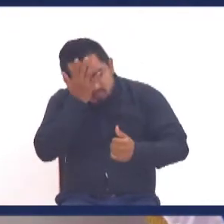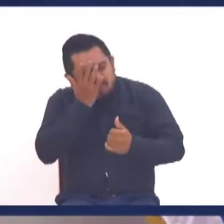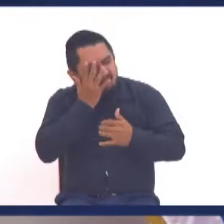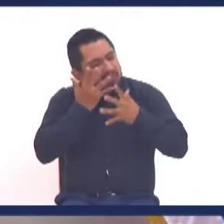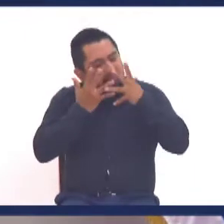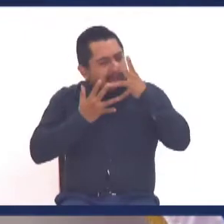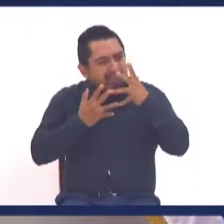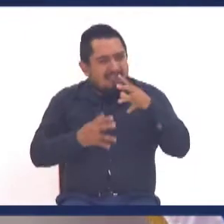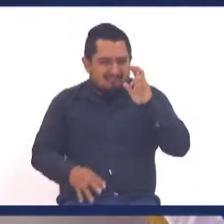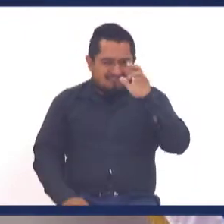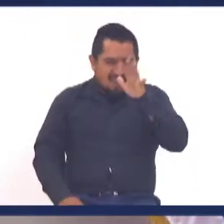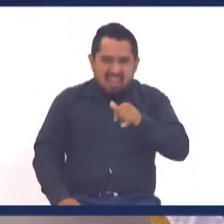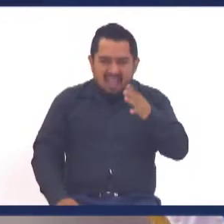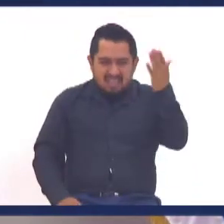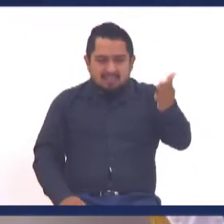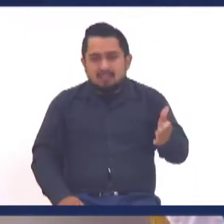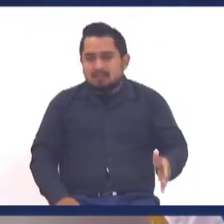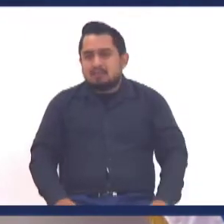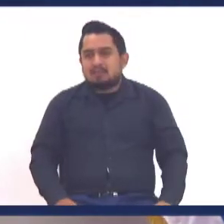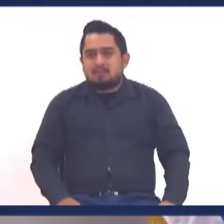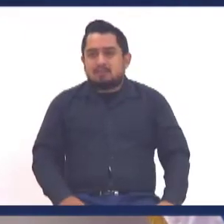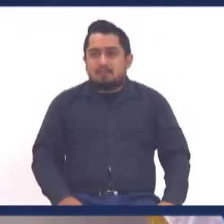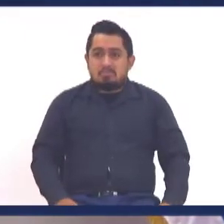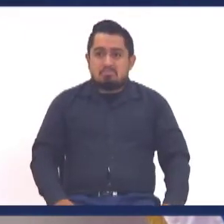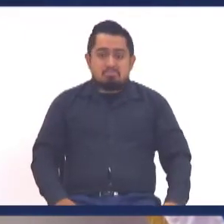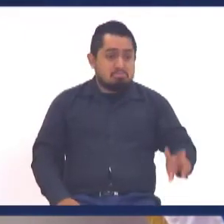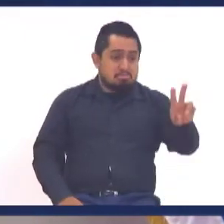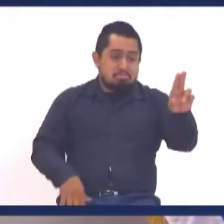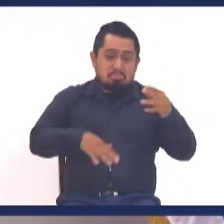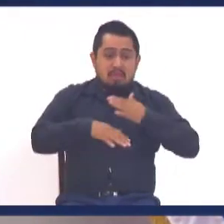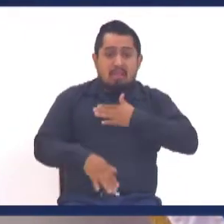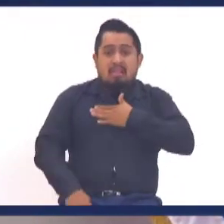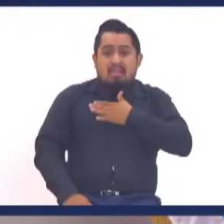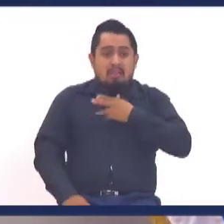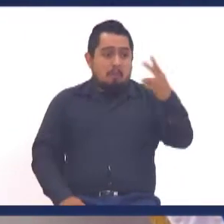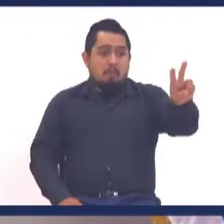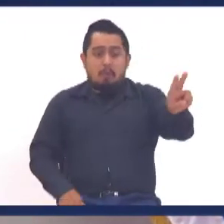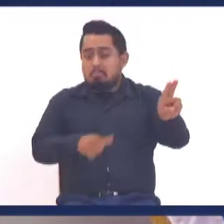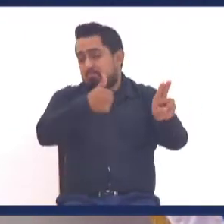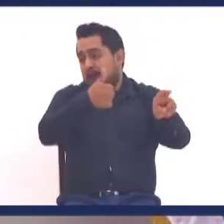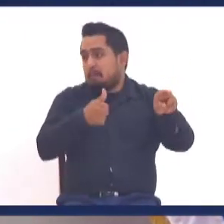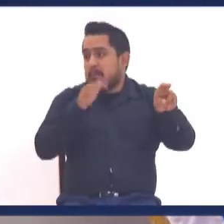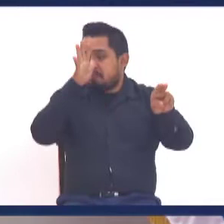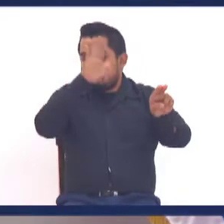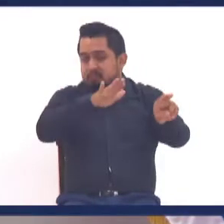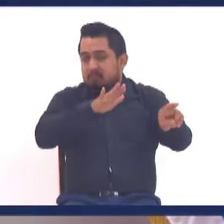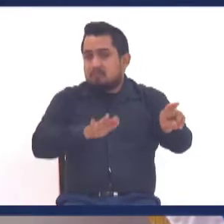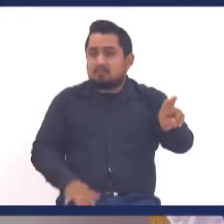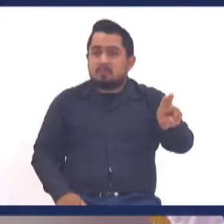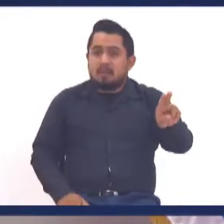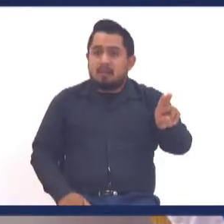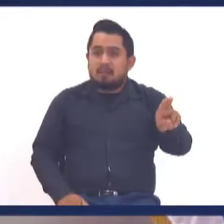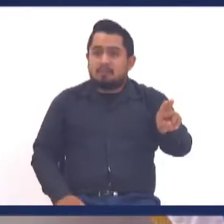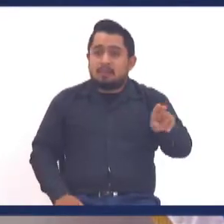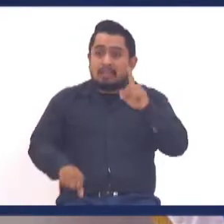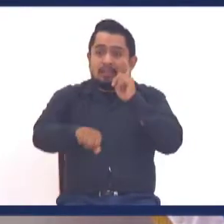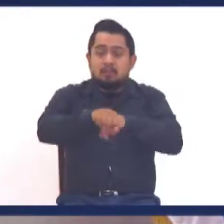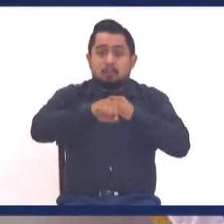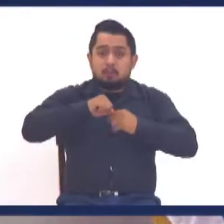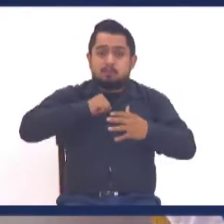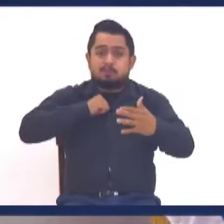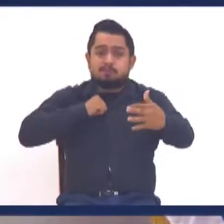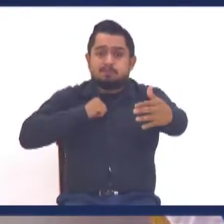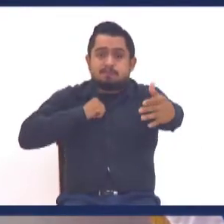una mala pata para él estaba enamorado y como el hombre se siente bruto ve no me lo van a creer pasó el tiempo en